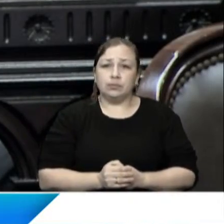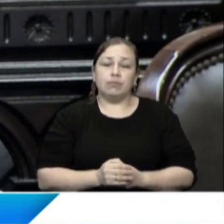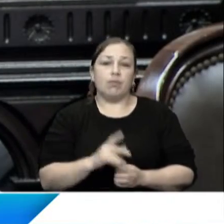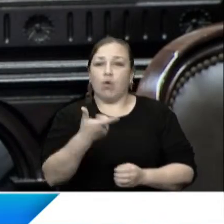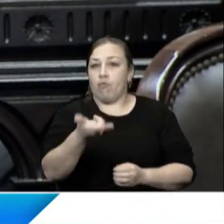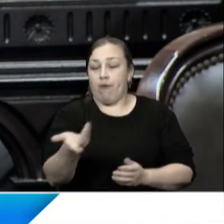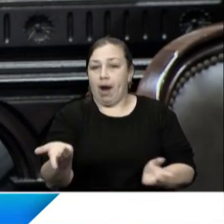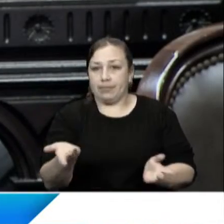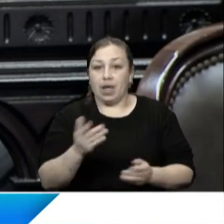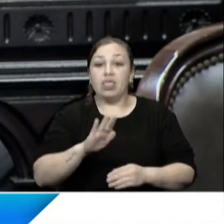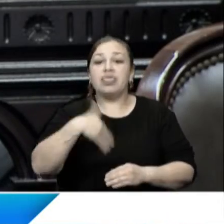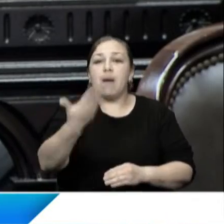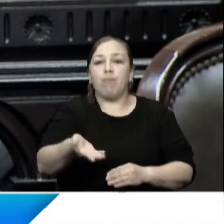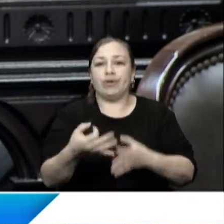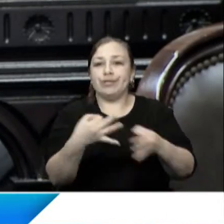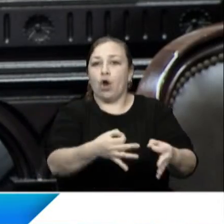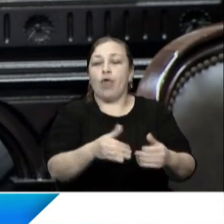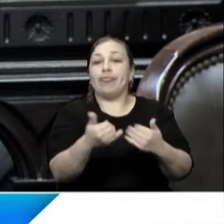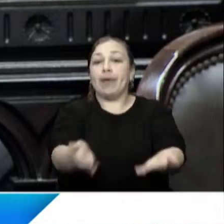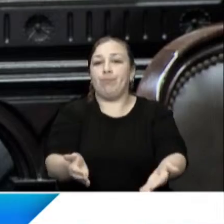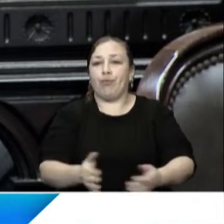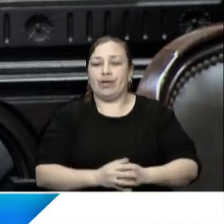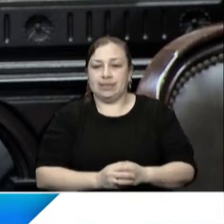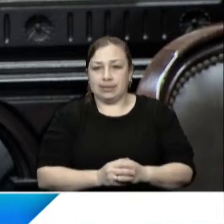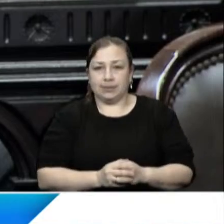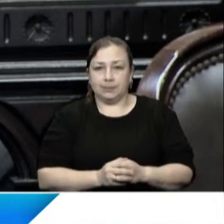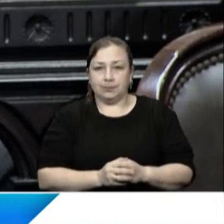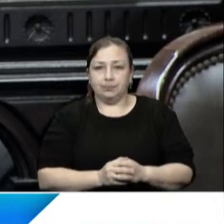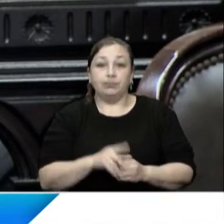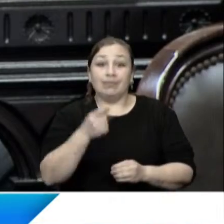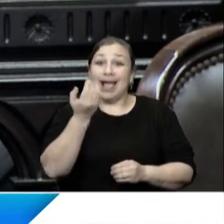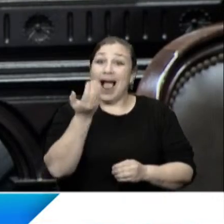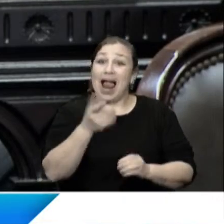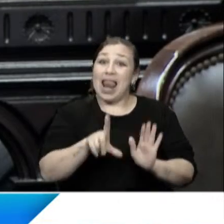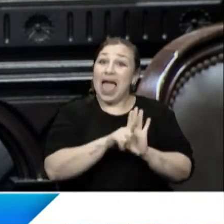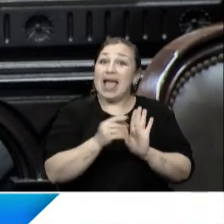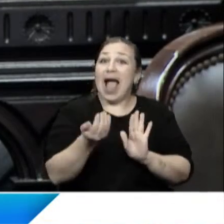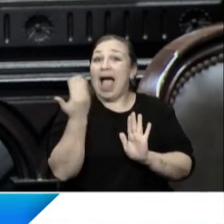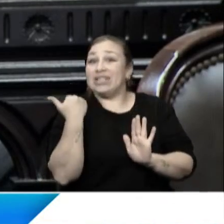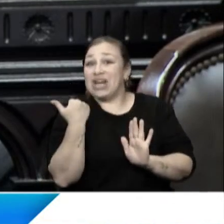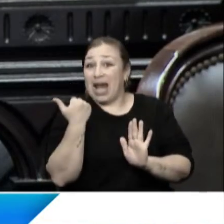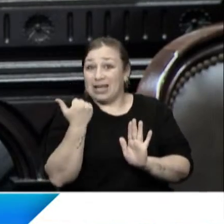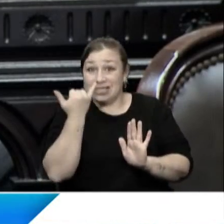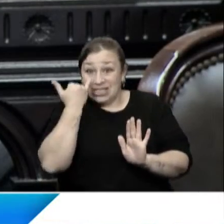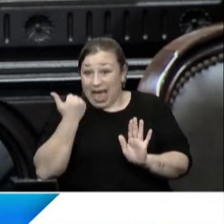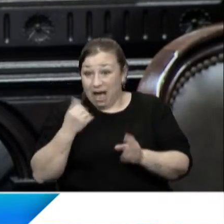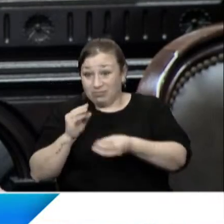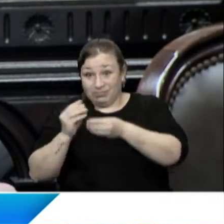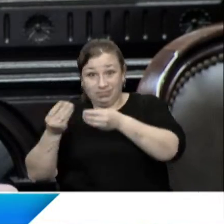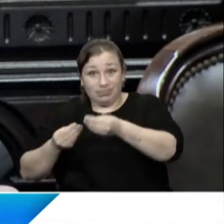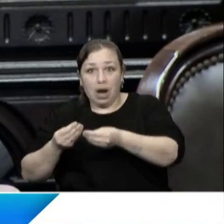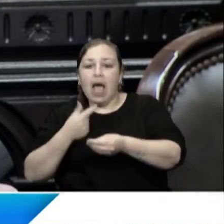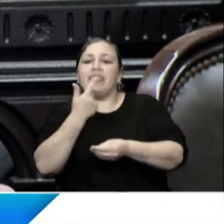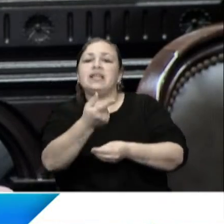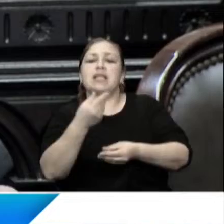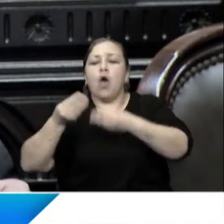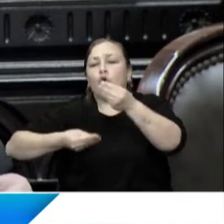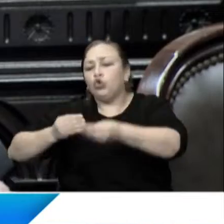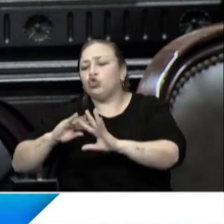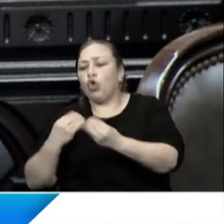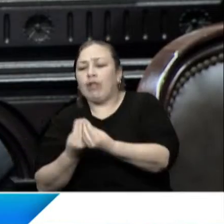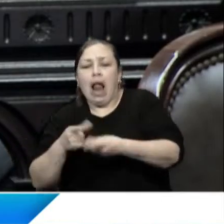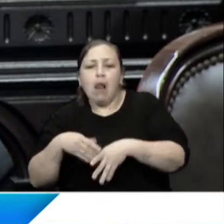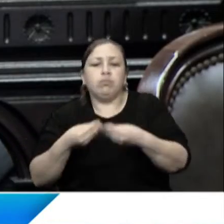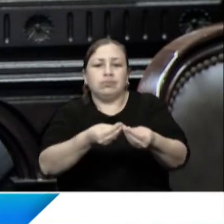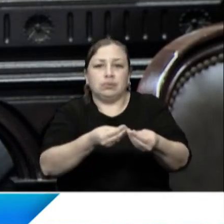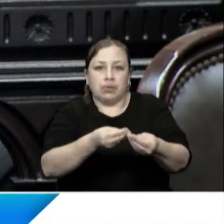No había, llegó después. Llegó después, dijo la ley que se trató ayer, estos son los costos, y después dijo que se había equivocado.